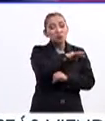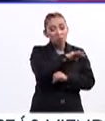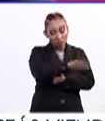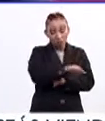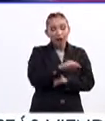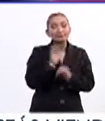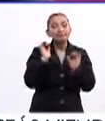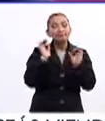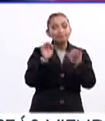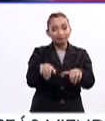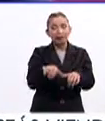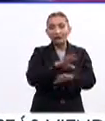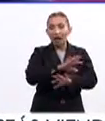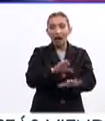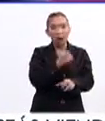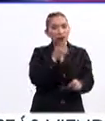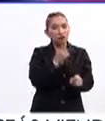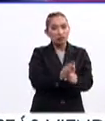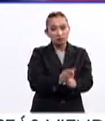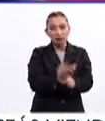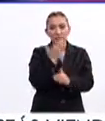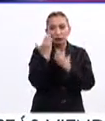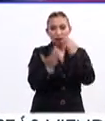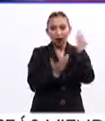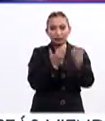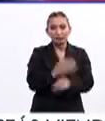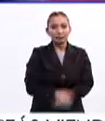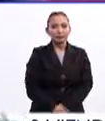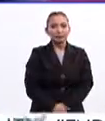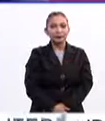tengan la oportunidad de estudiar.